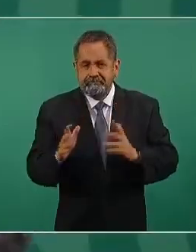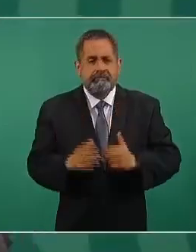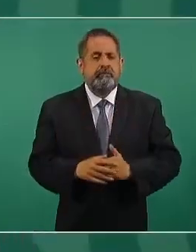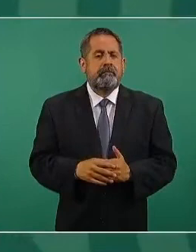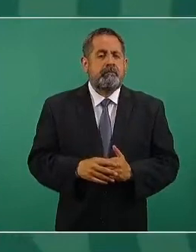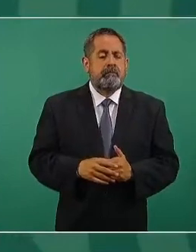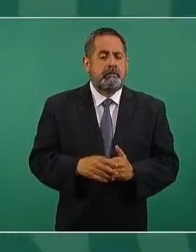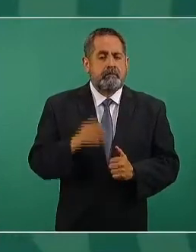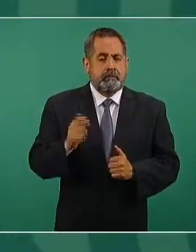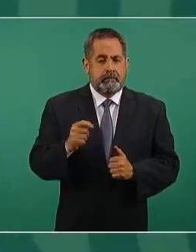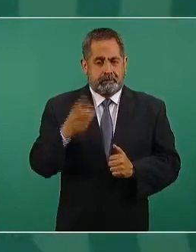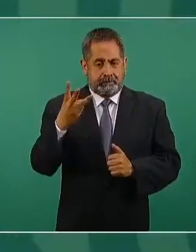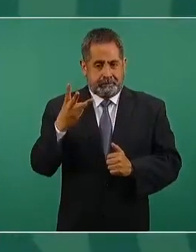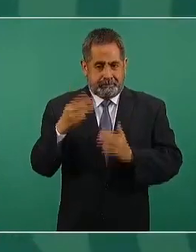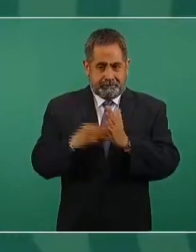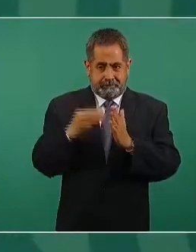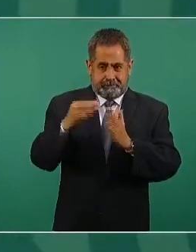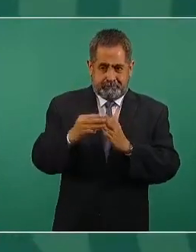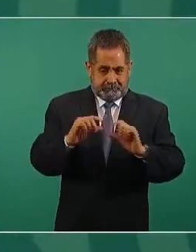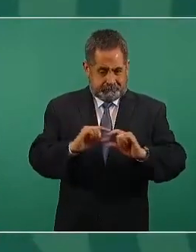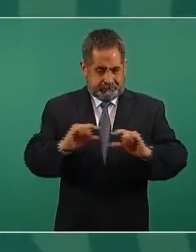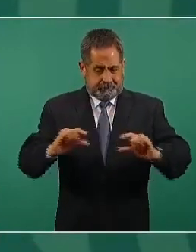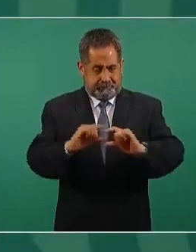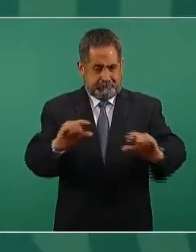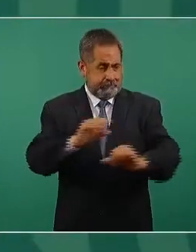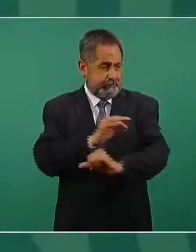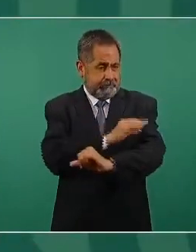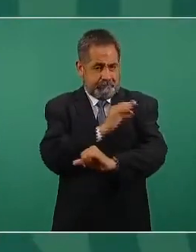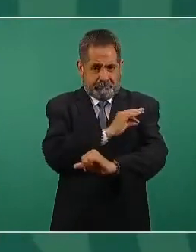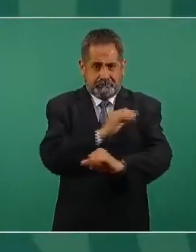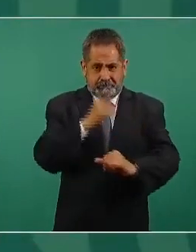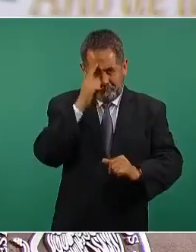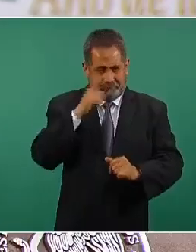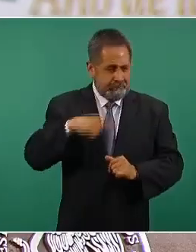estos 3 millones de dosis